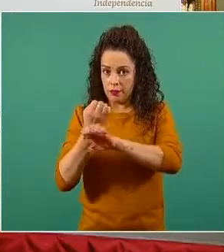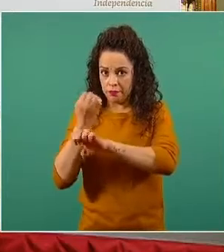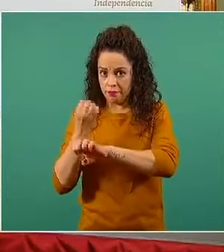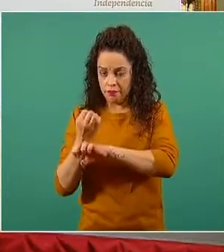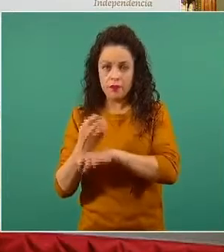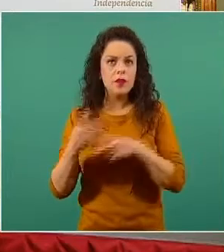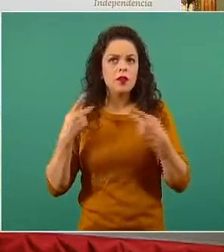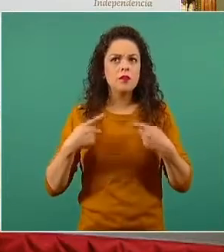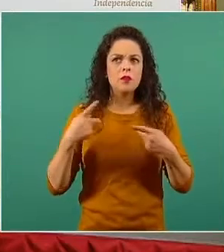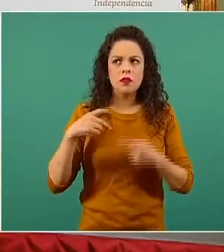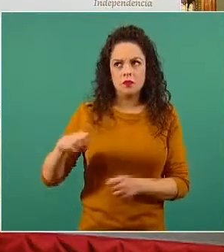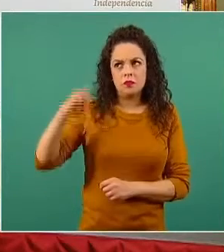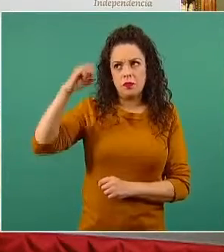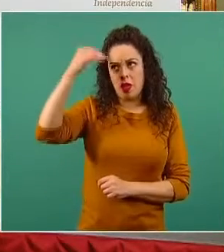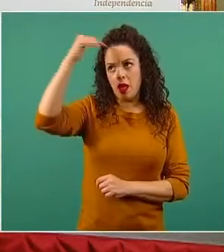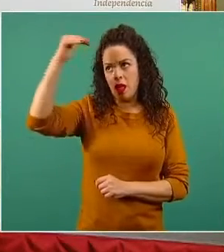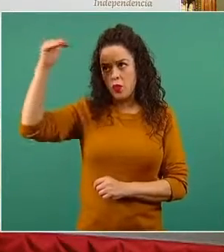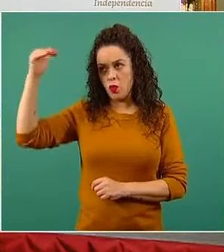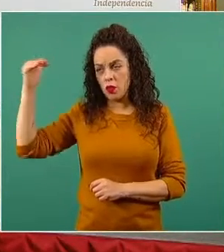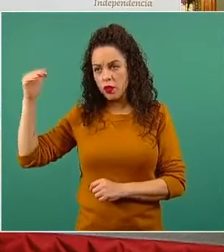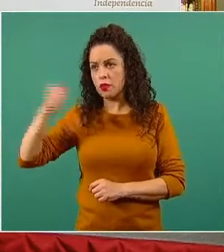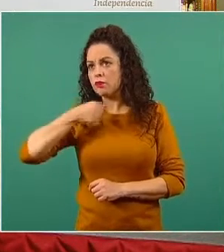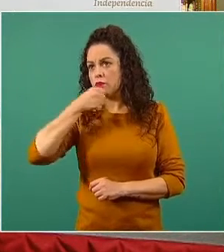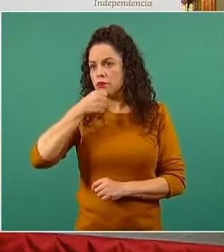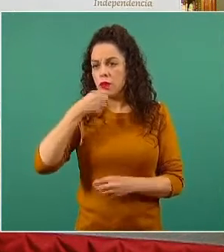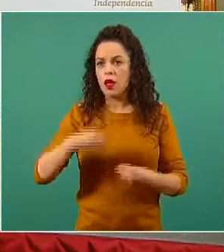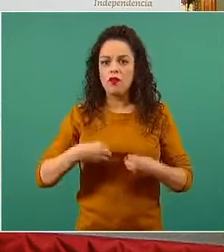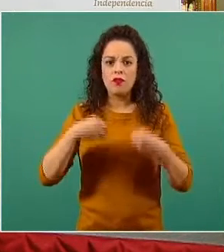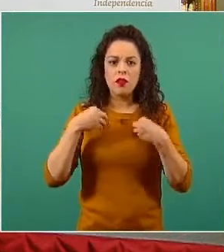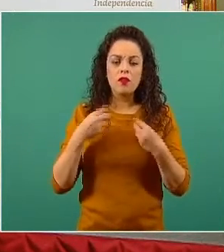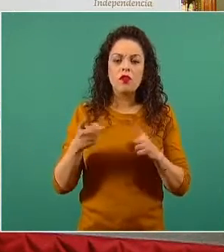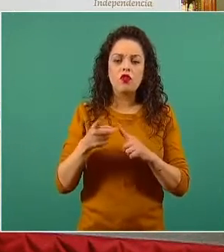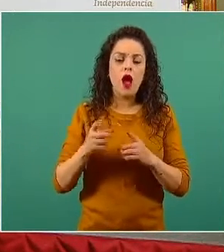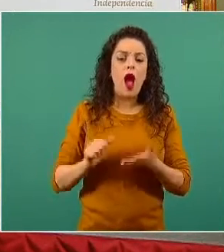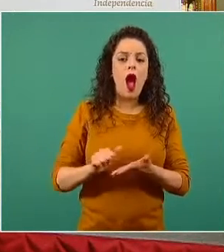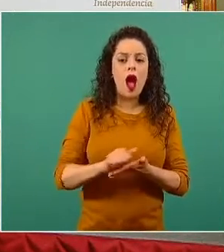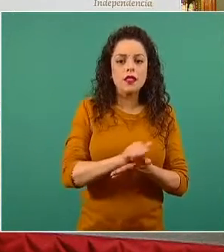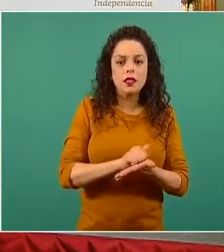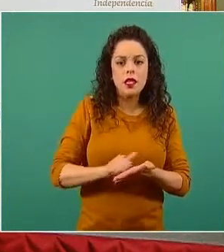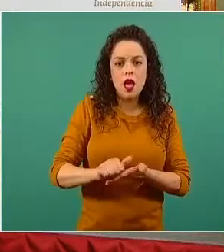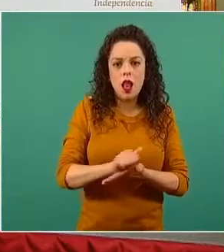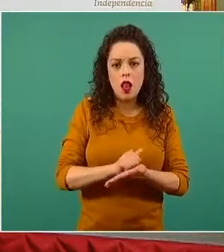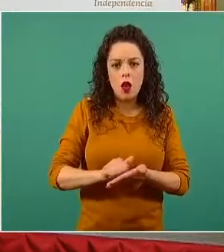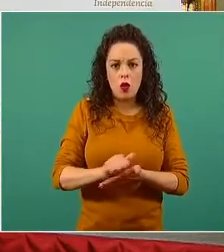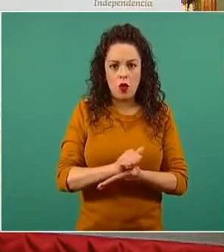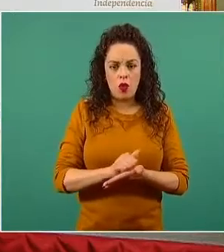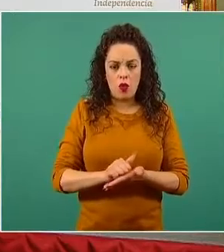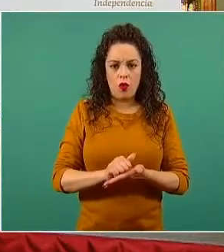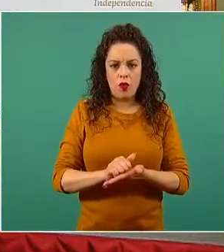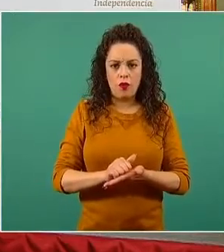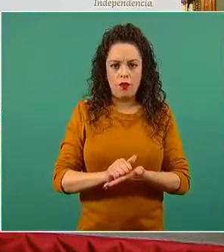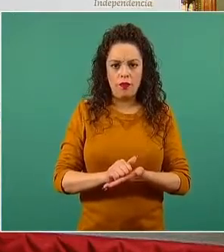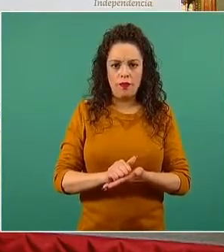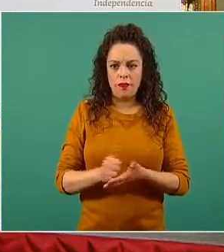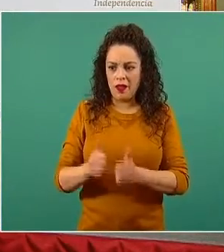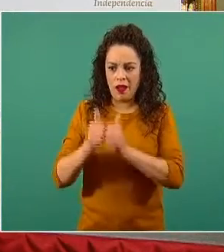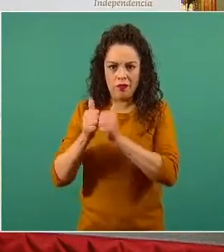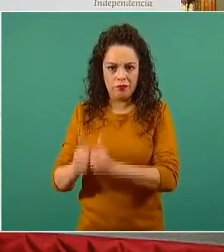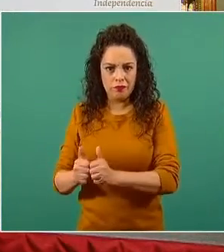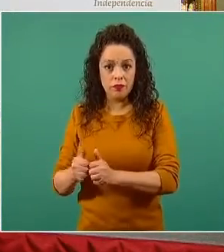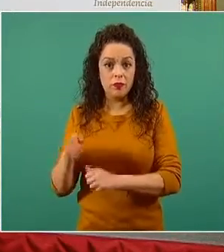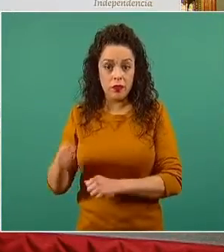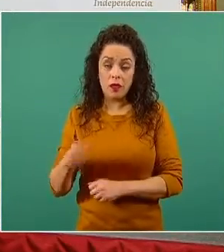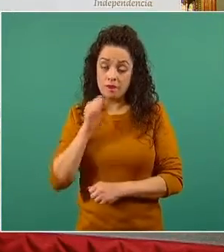adultas mayores que viven en residencias, asilos, casas de retiro, que también tienen una condición